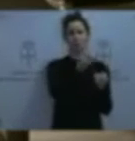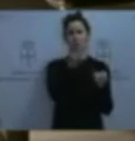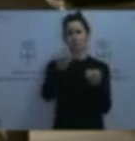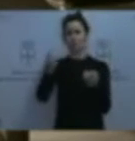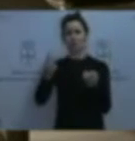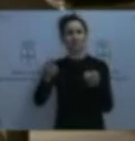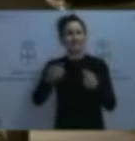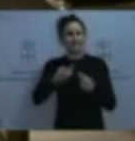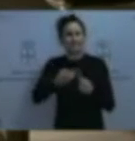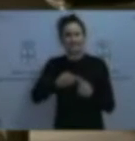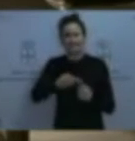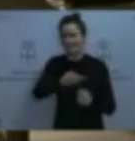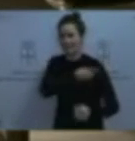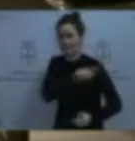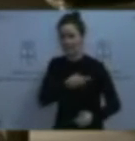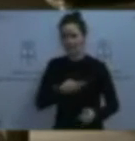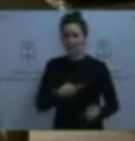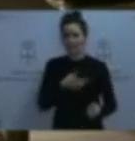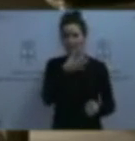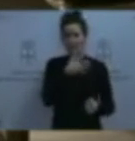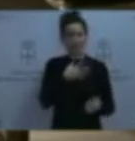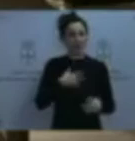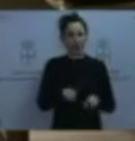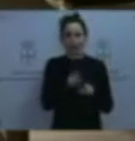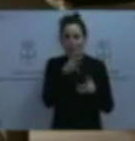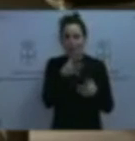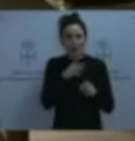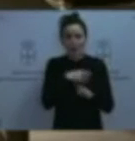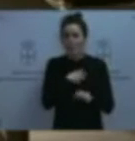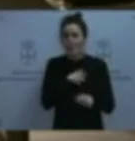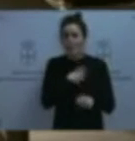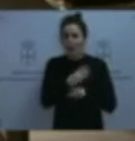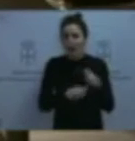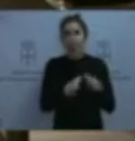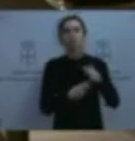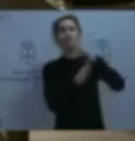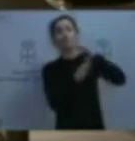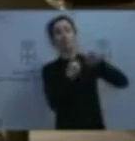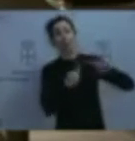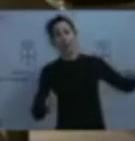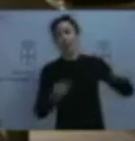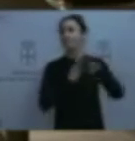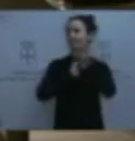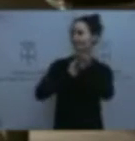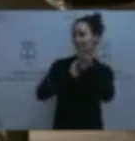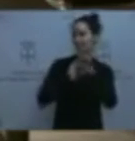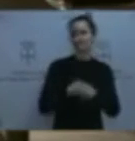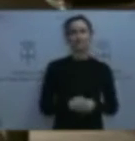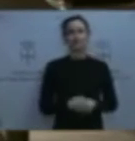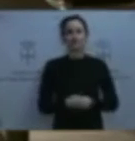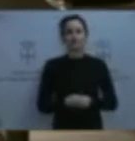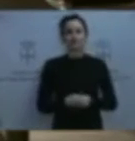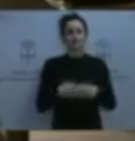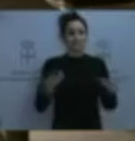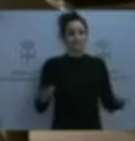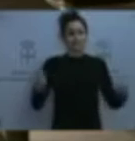nos provocaba. Porque ya no vivimos tiempos de impotencia. Y aquí me voy a parar y me voy a disculpar porque me va a tomar un poquito de tiempo. El